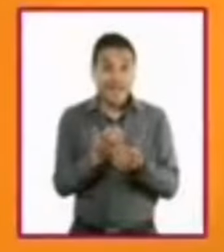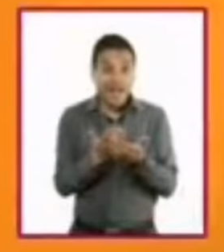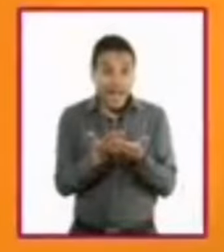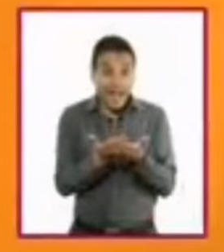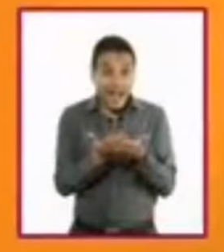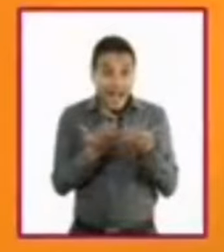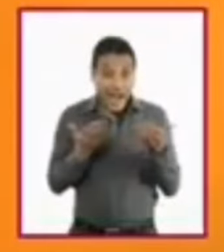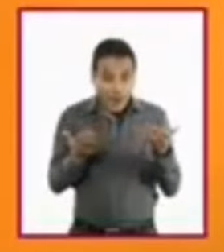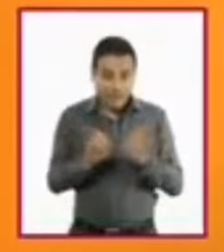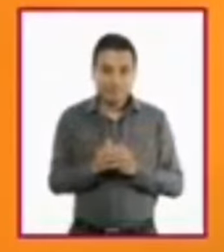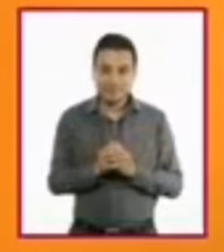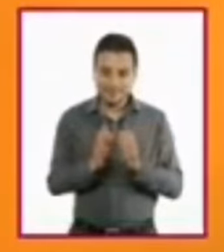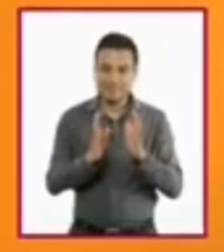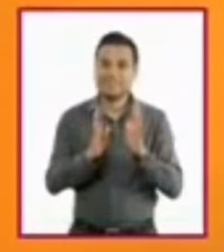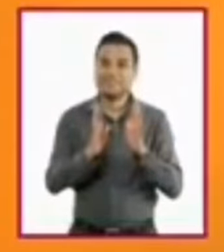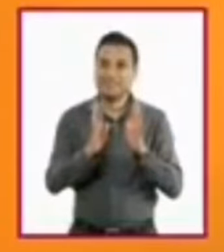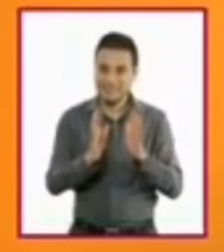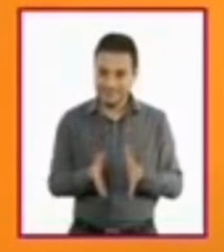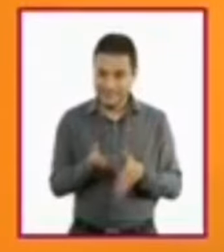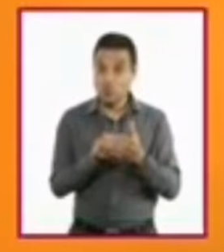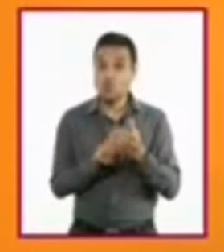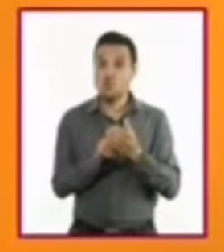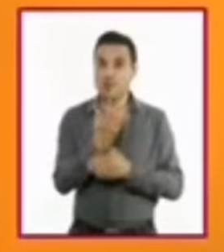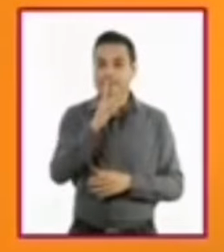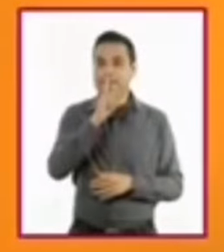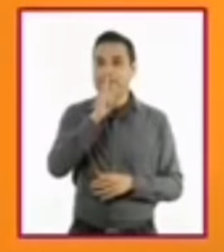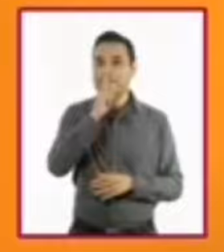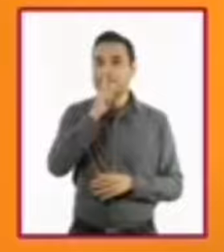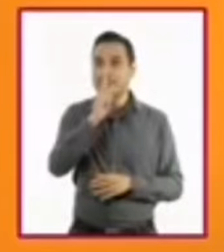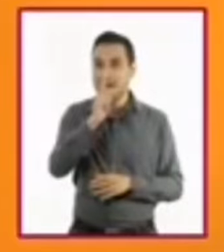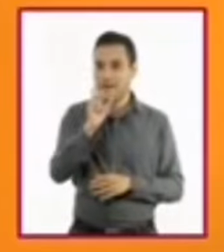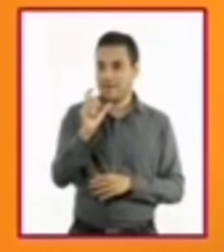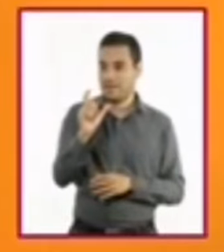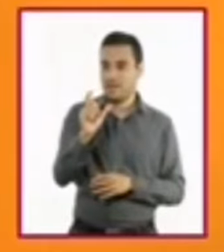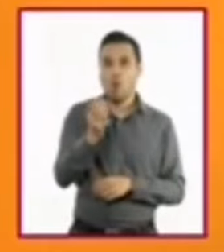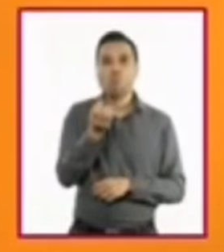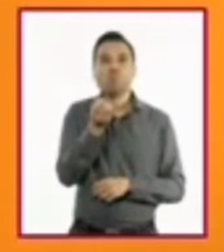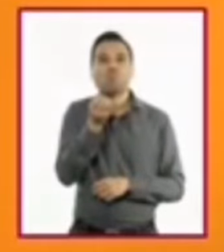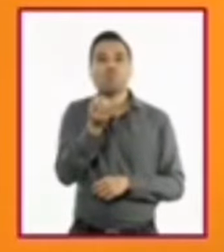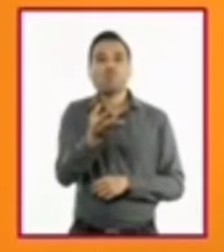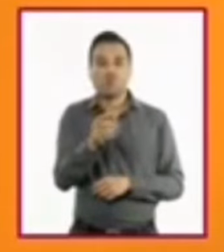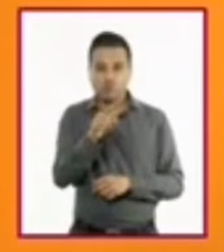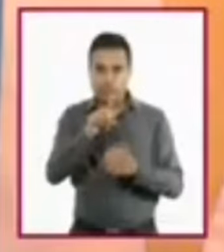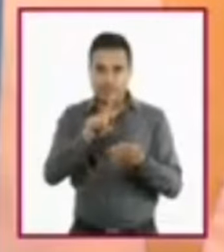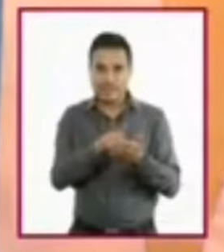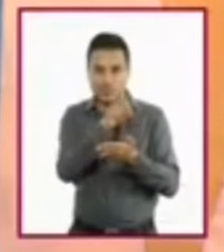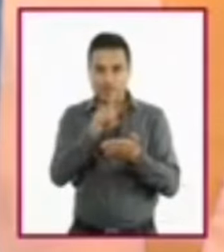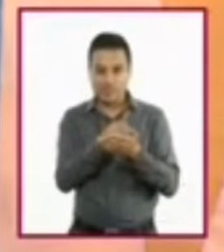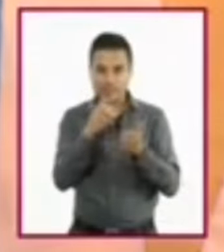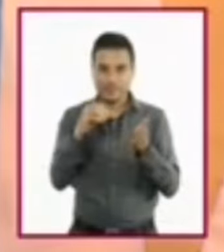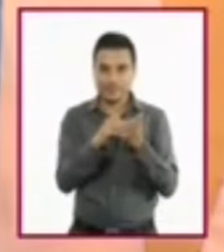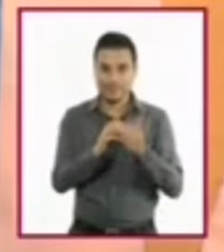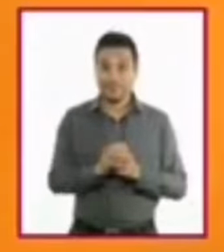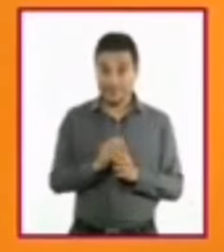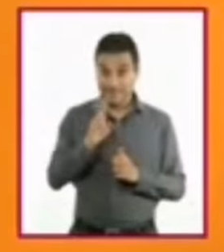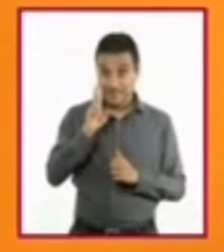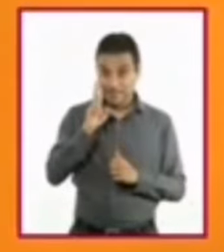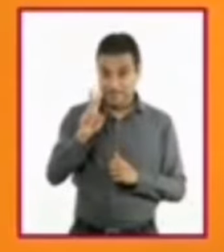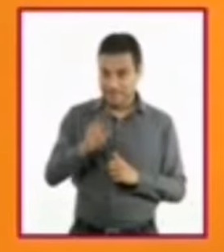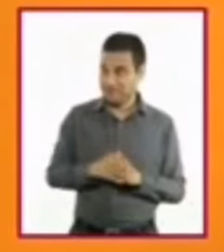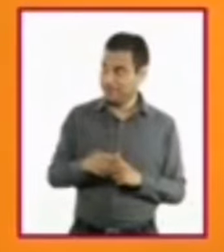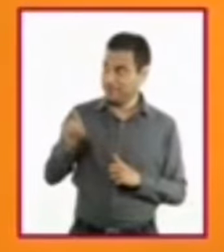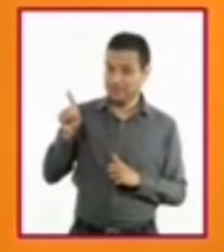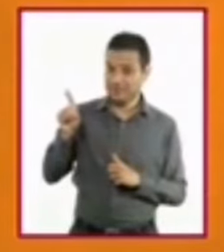Ahora es momento de incluir un nuevo concepto a su abecedario biológico. Observen en pantalla